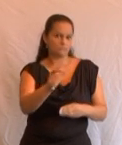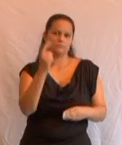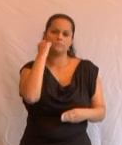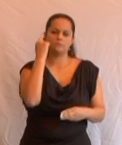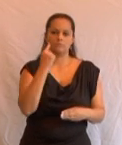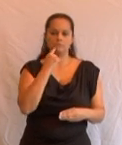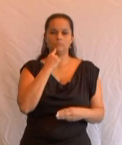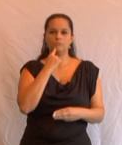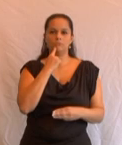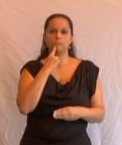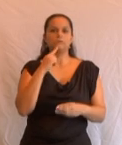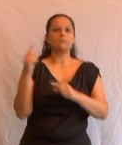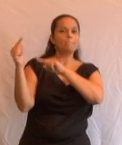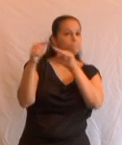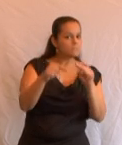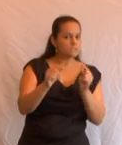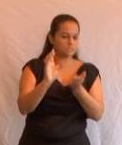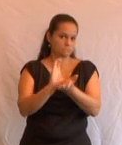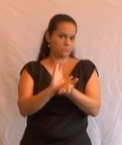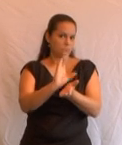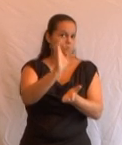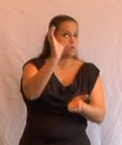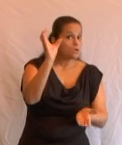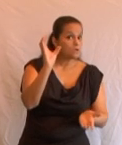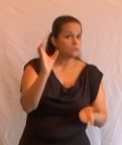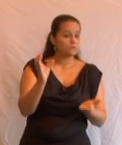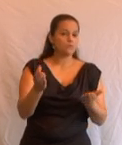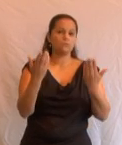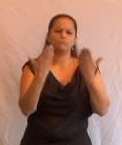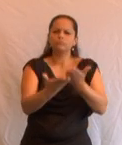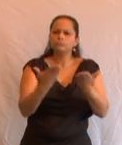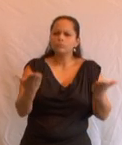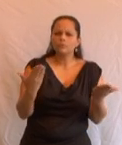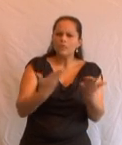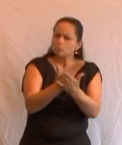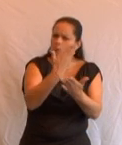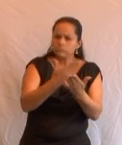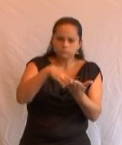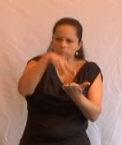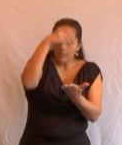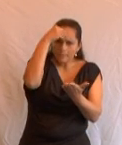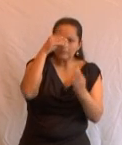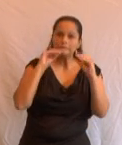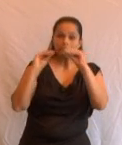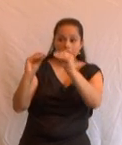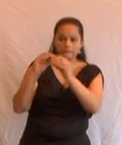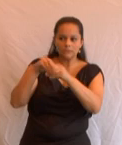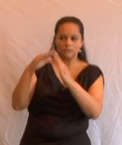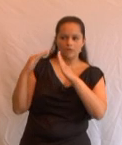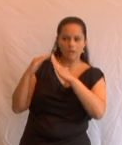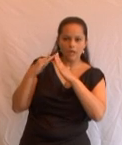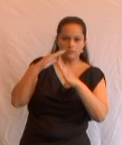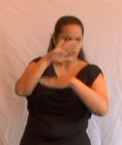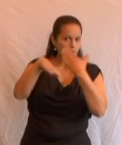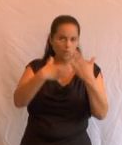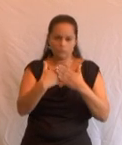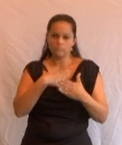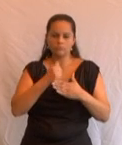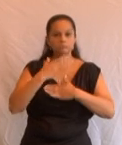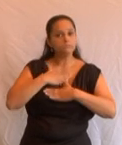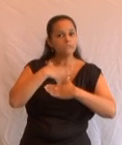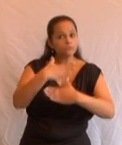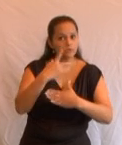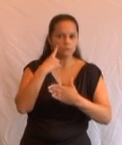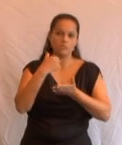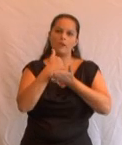Y viene al colegio y va con cosas nuevas a la casa. Todos estamos dispuestos a ayudarle,